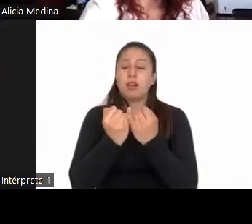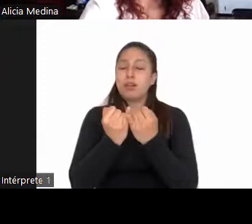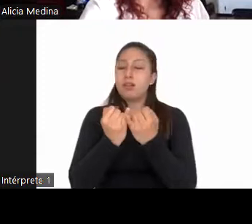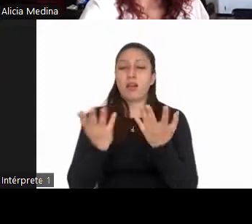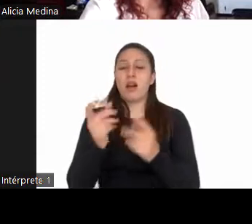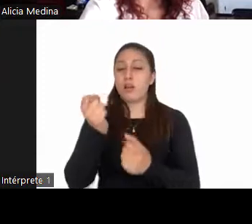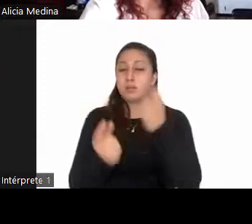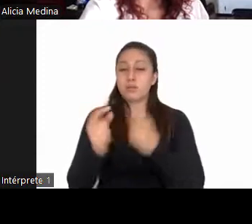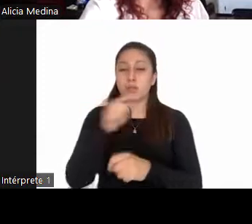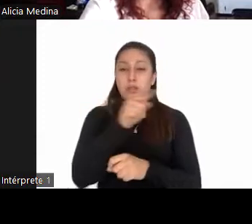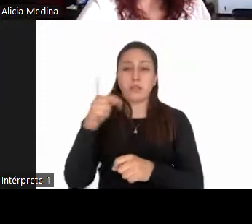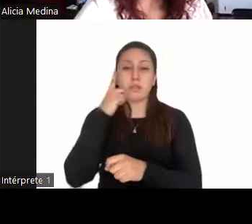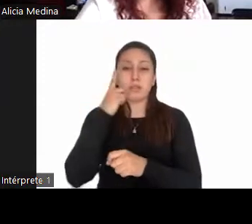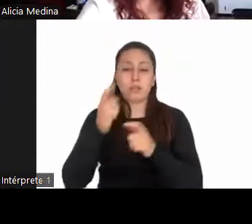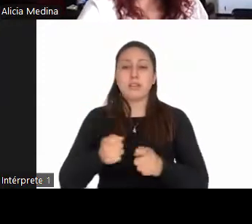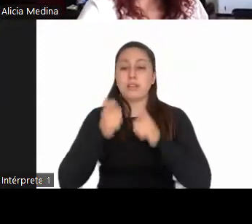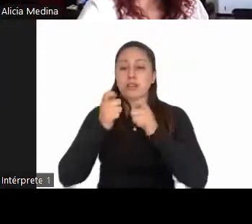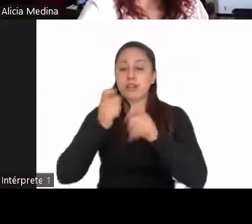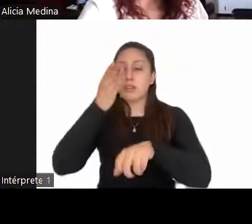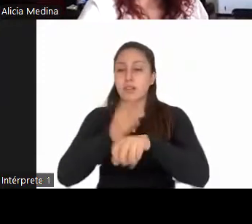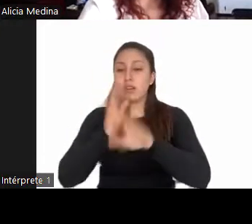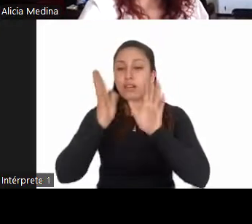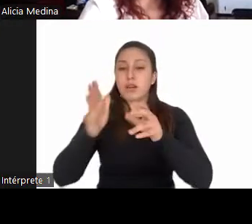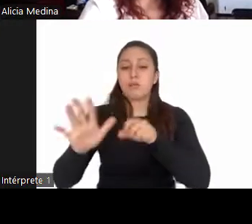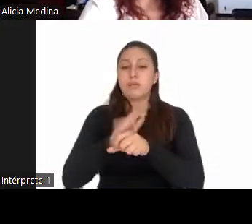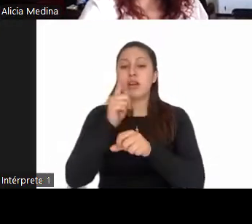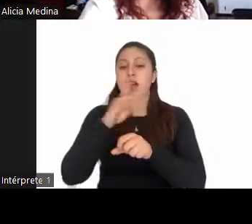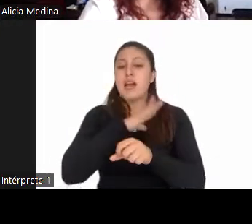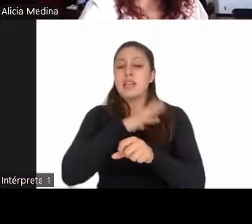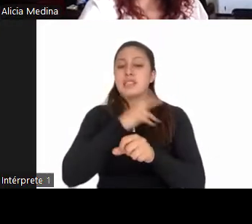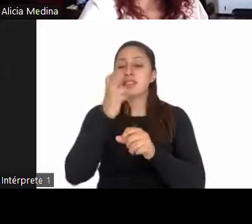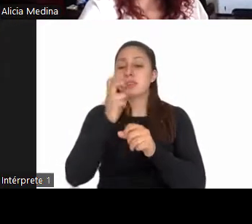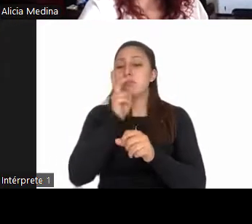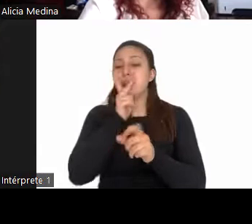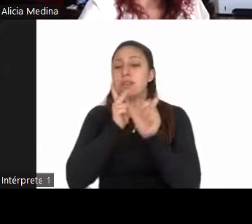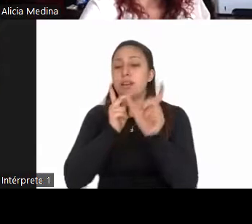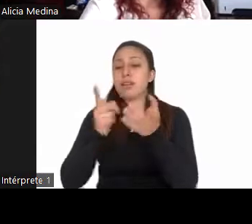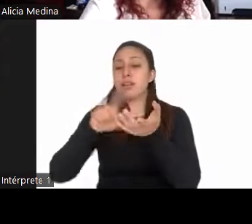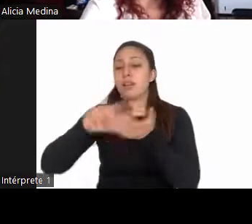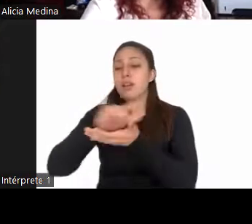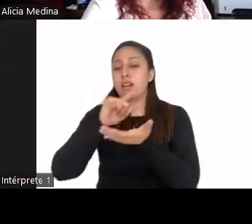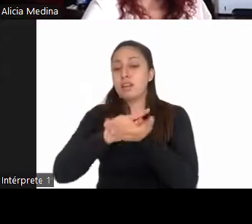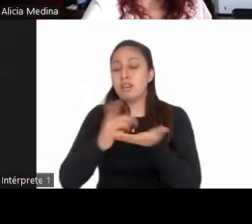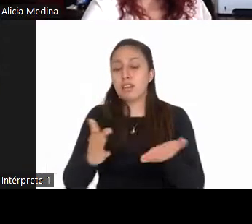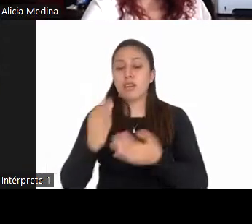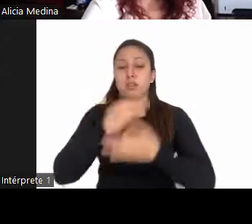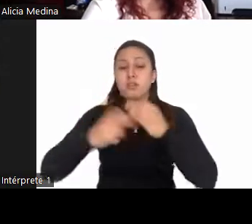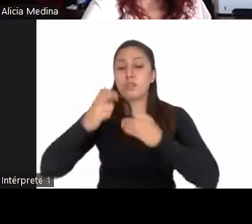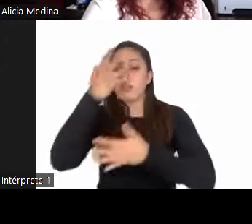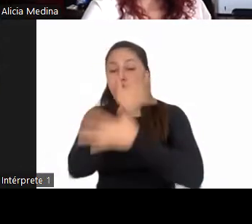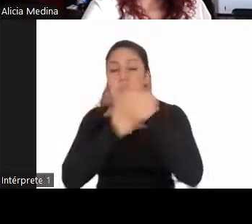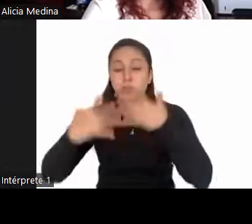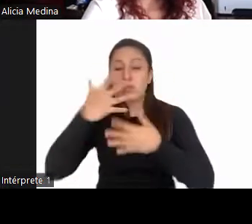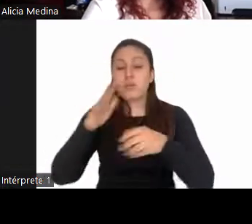sido sancionados por esta disposición y la verdad es que es un resabio porque es claro que la intención